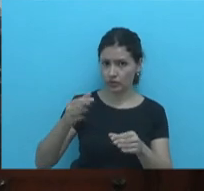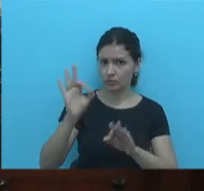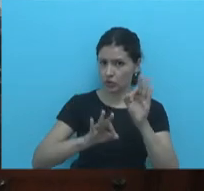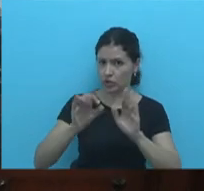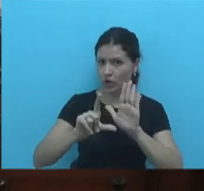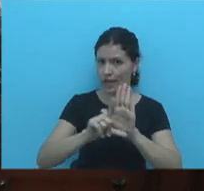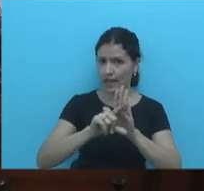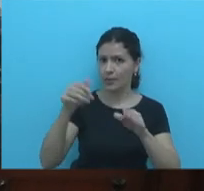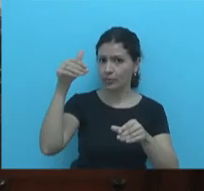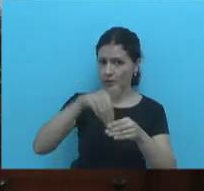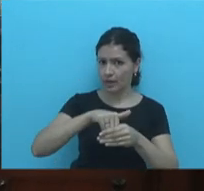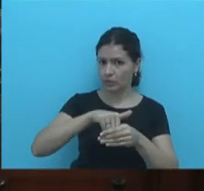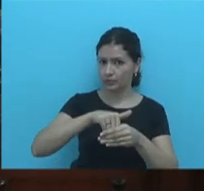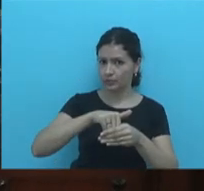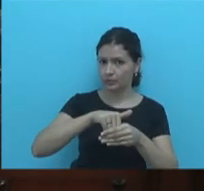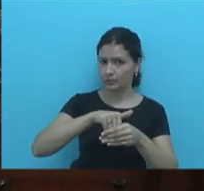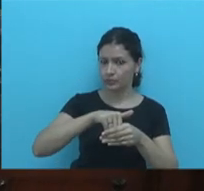votación.